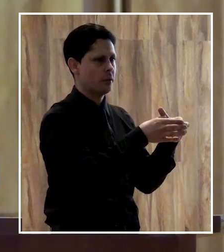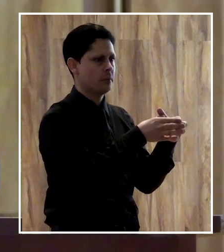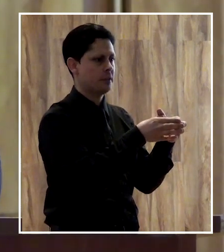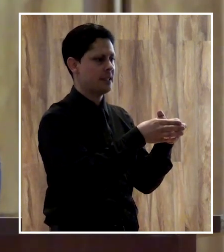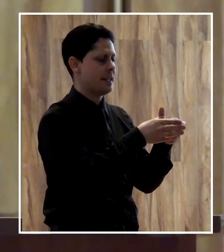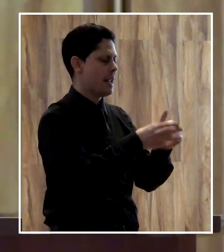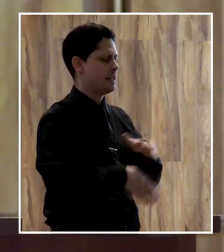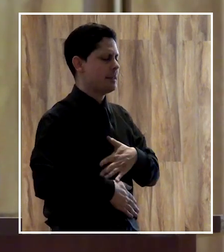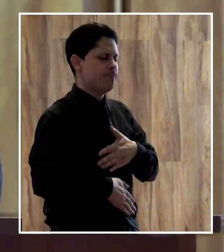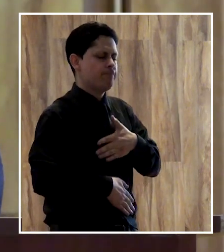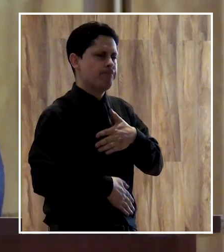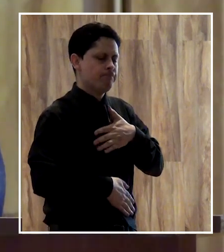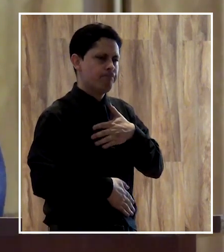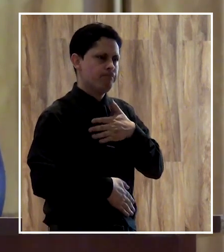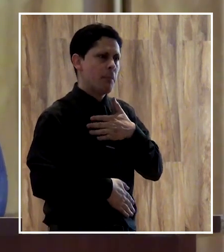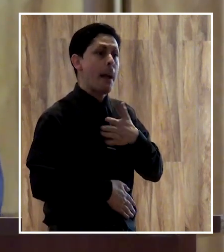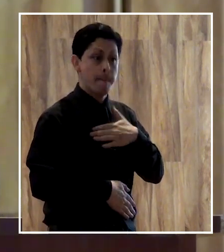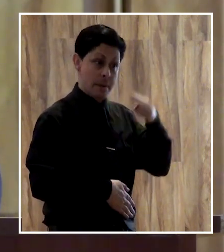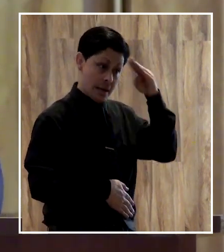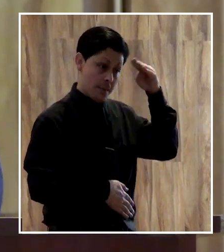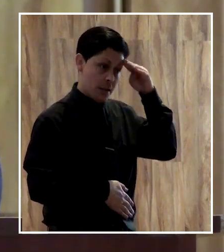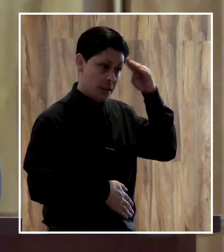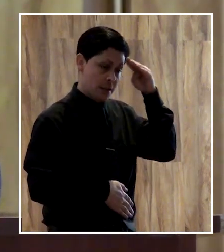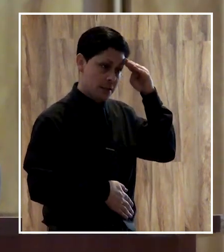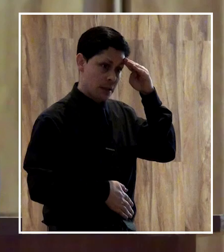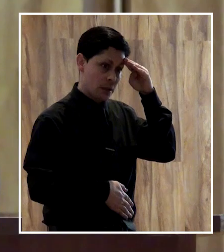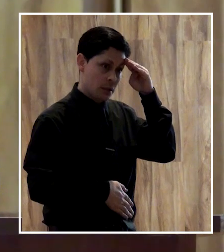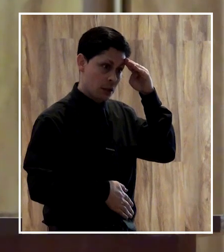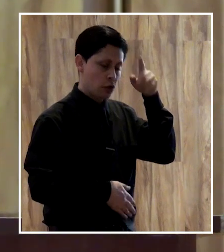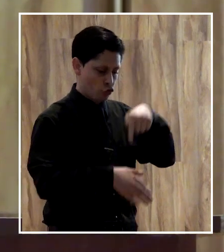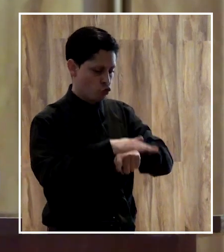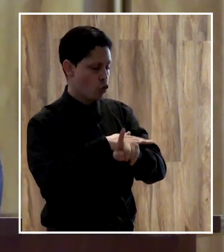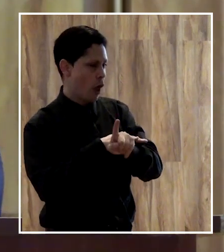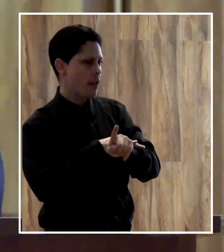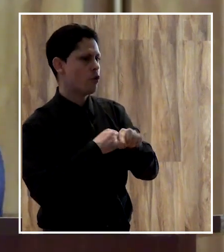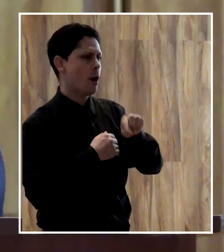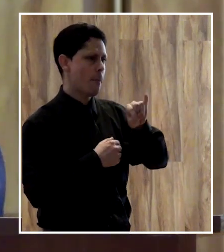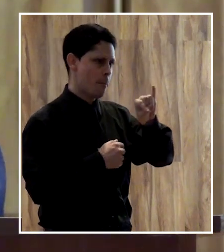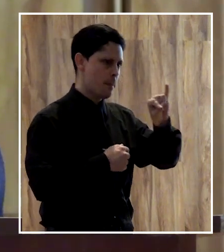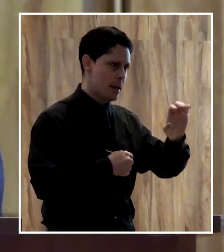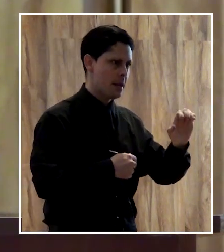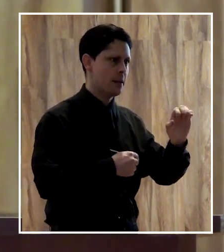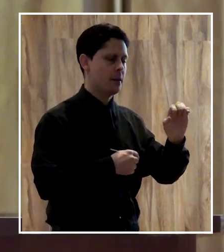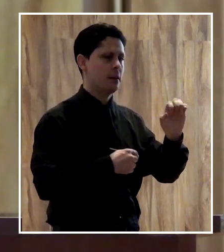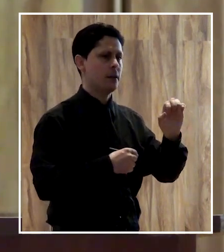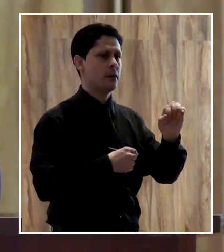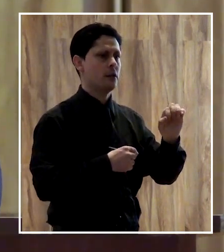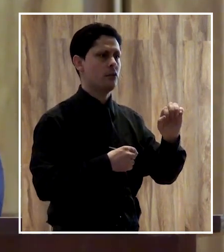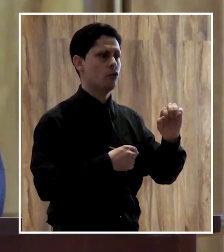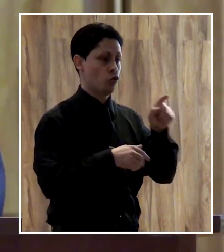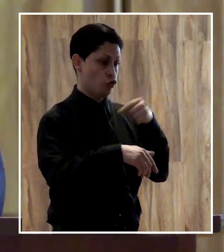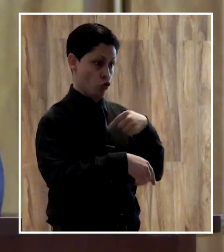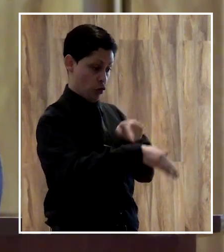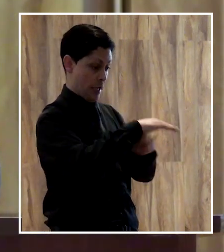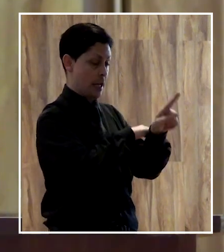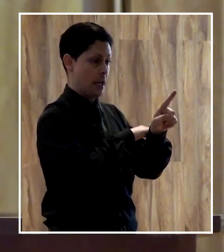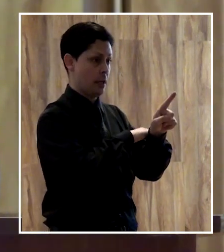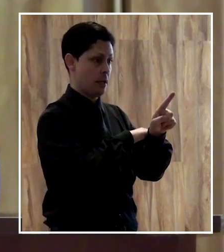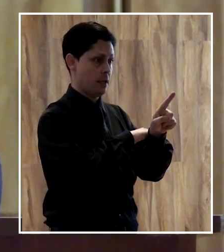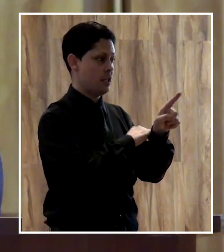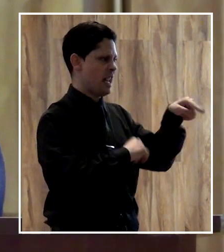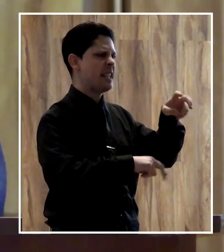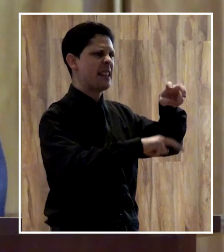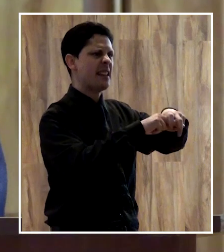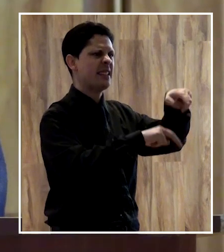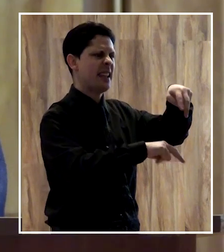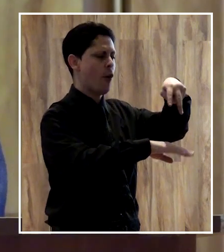¿no? Y en ese sentido, por lo menos mi experiencia desde que estoy en el PIE, de haber llegado cuando Iván estaba en la